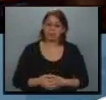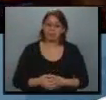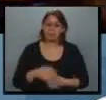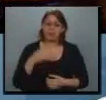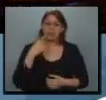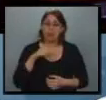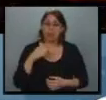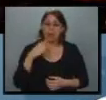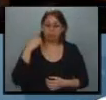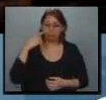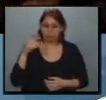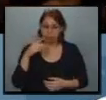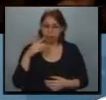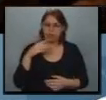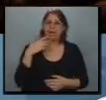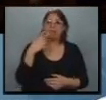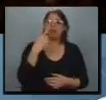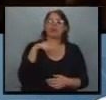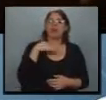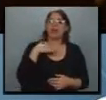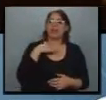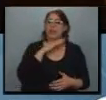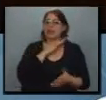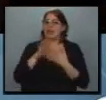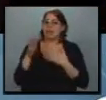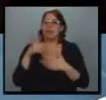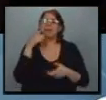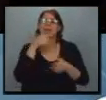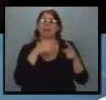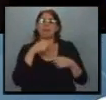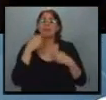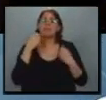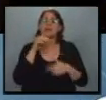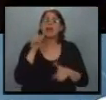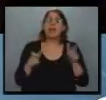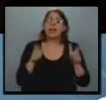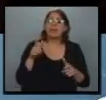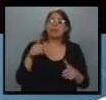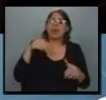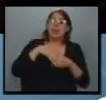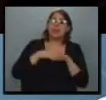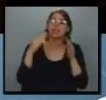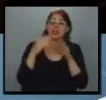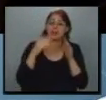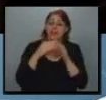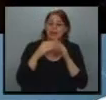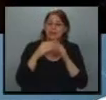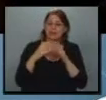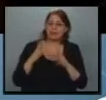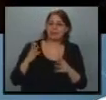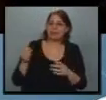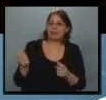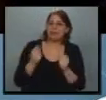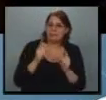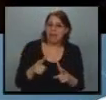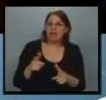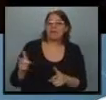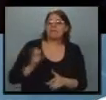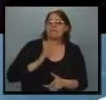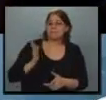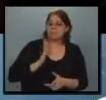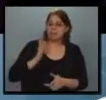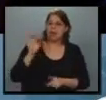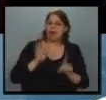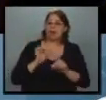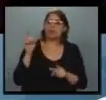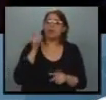Cuando logran escapar de esta manera, disparan para amedrentar a la gente que estaba dentro de la vivienda y algunos de esos